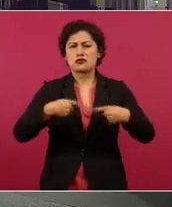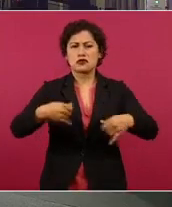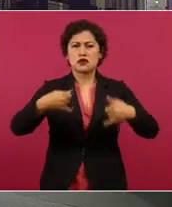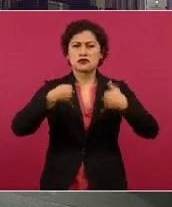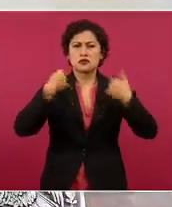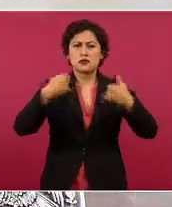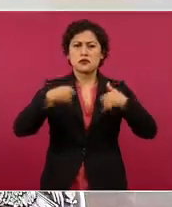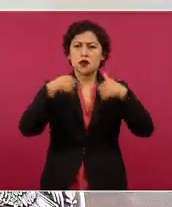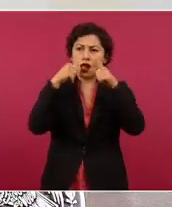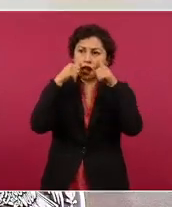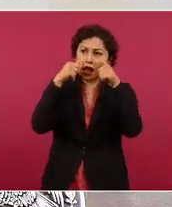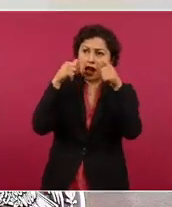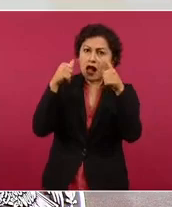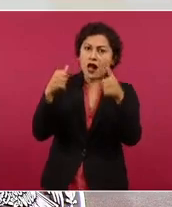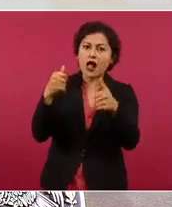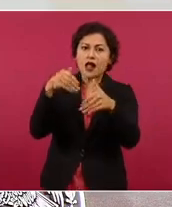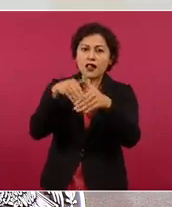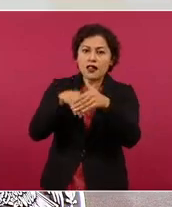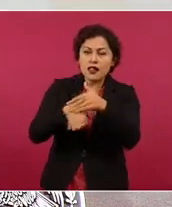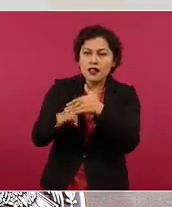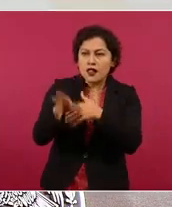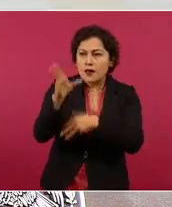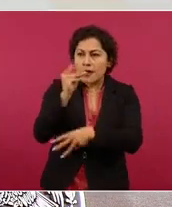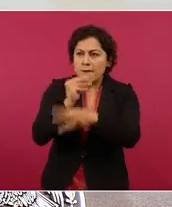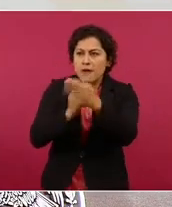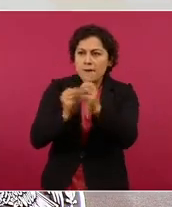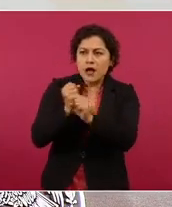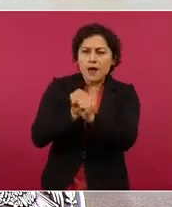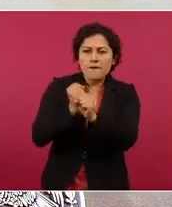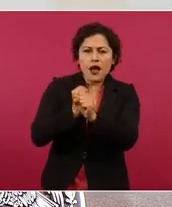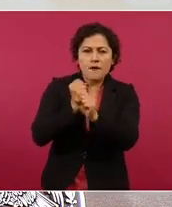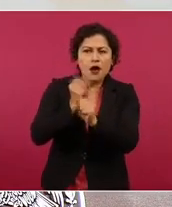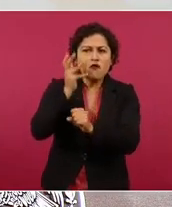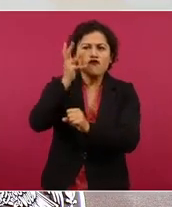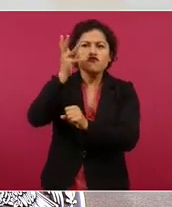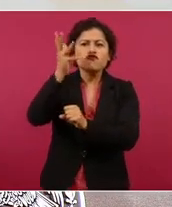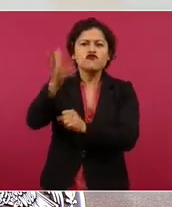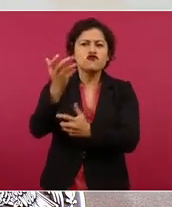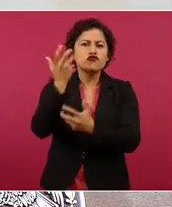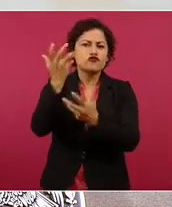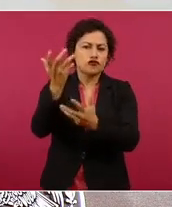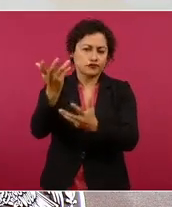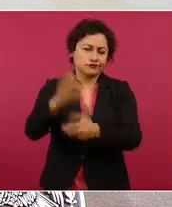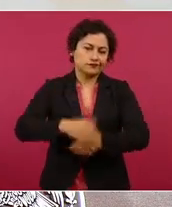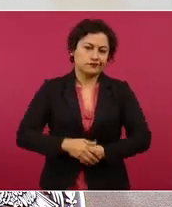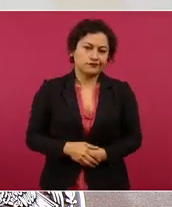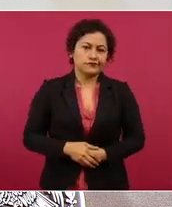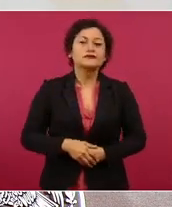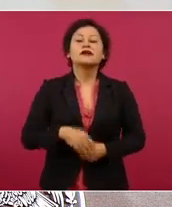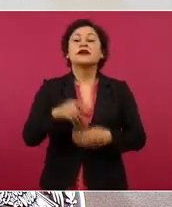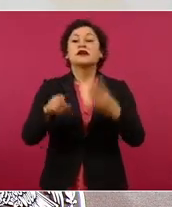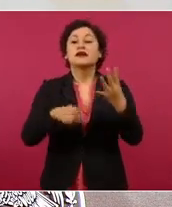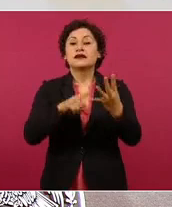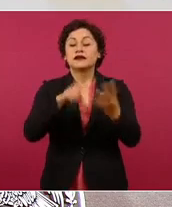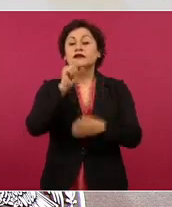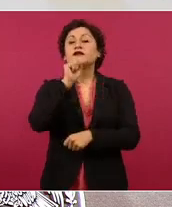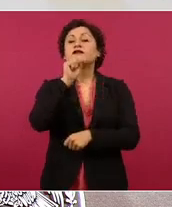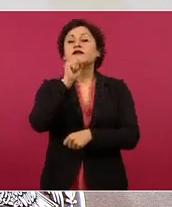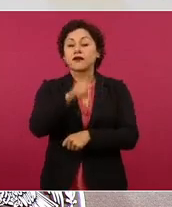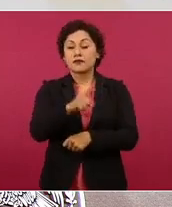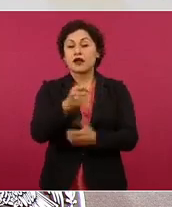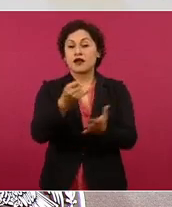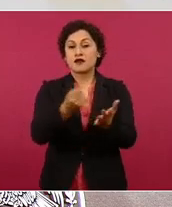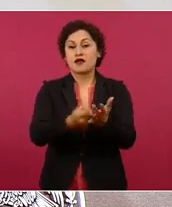instituciones su futuro y sus esperanzas. Cuarto, por los amplios indicios de defraudación